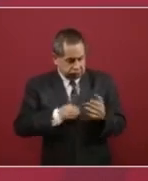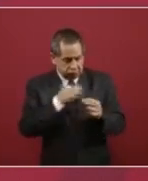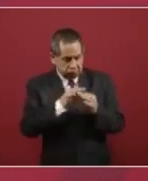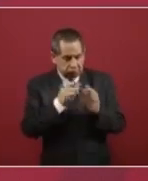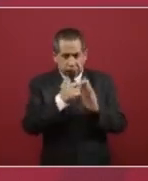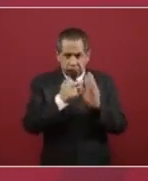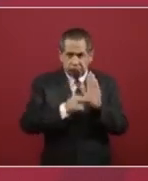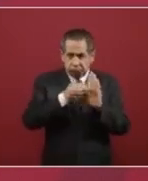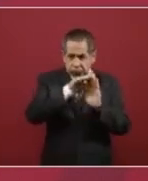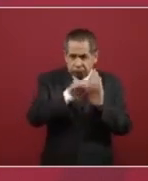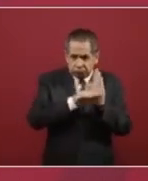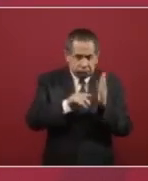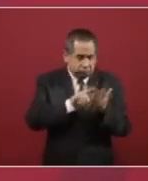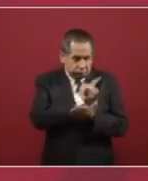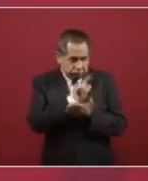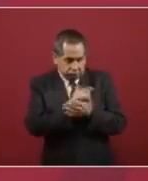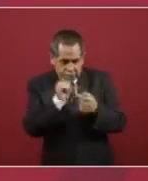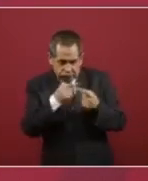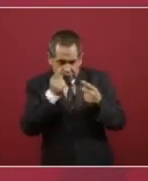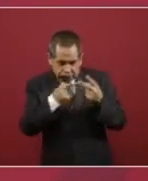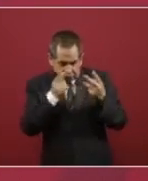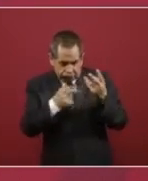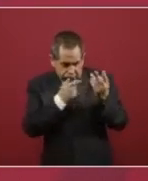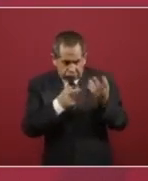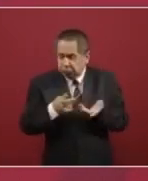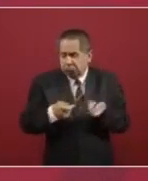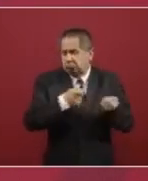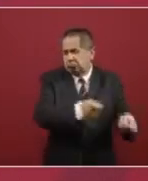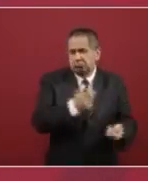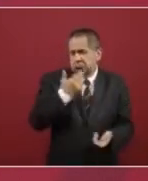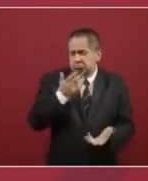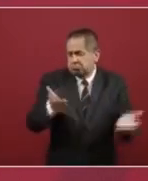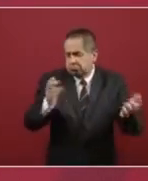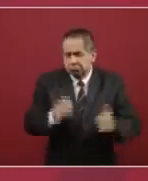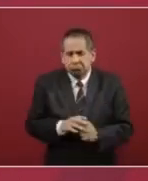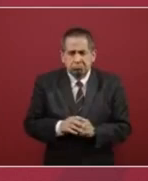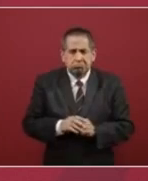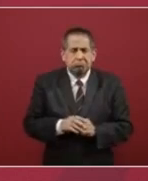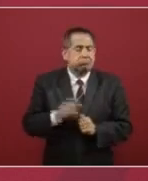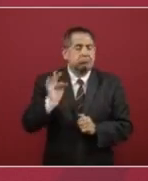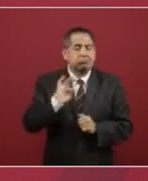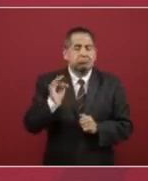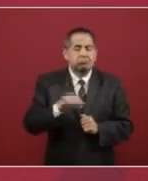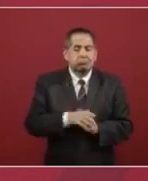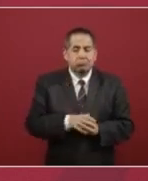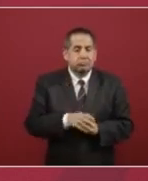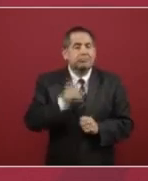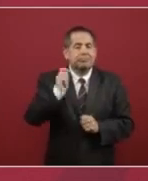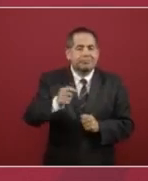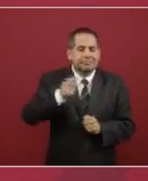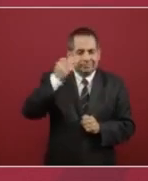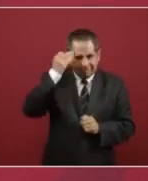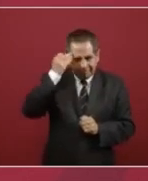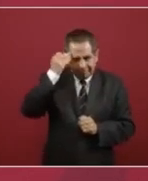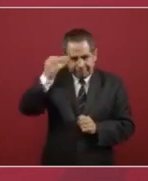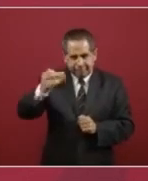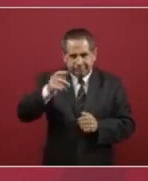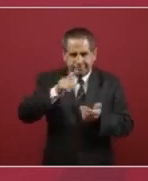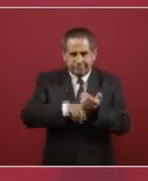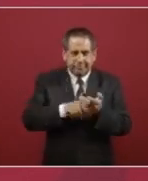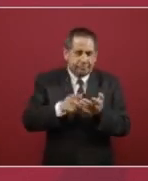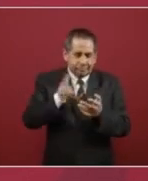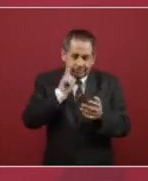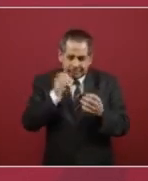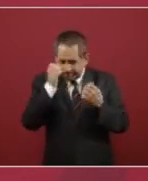los requisitos legales. Suele pasar que cuando hay el periodo, que eso sería cosa